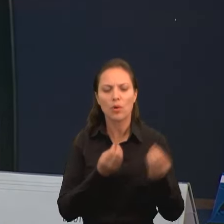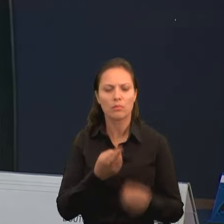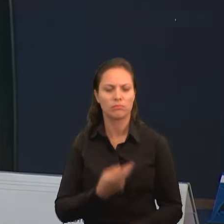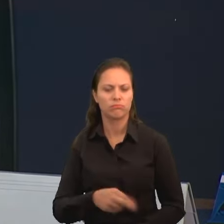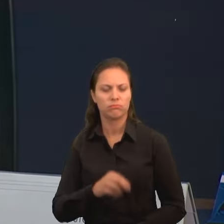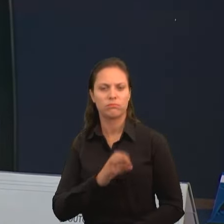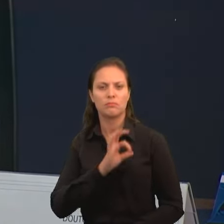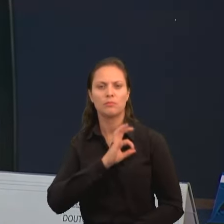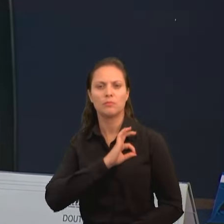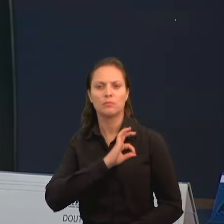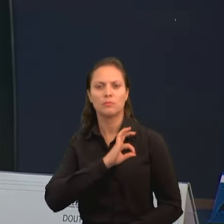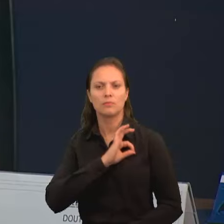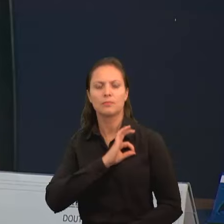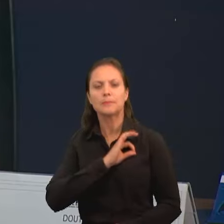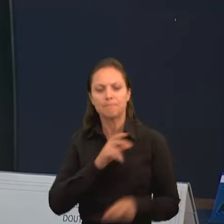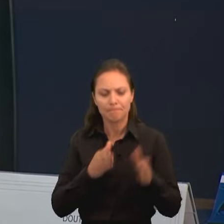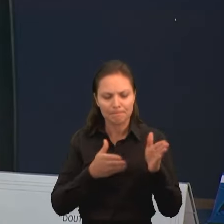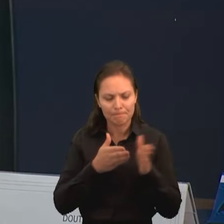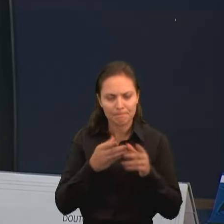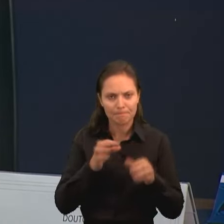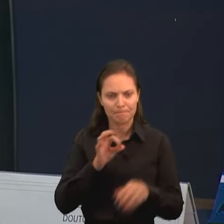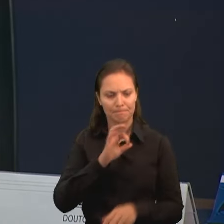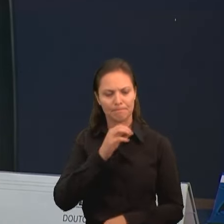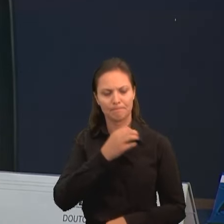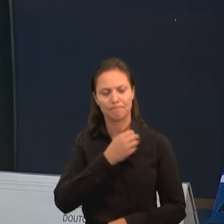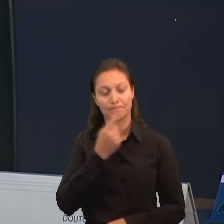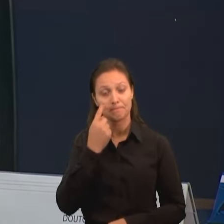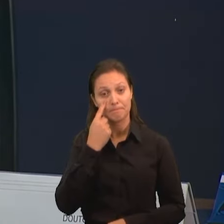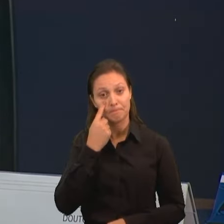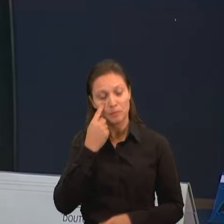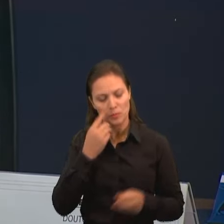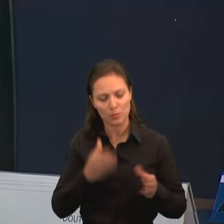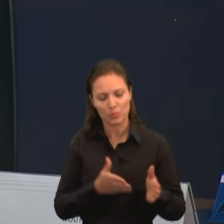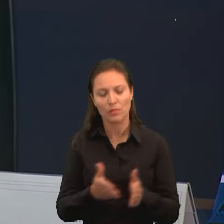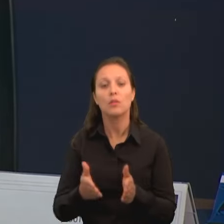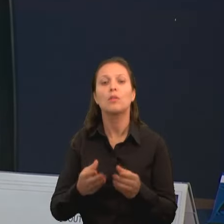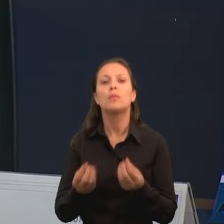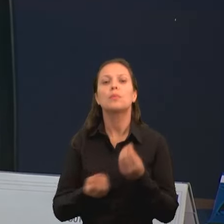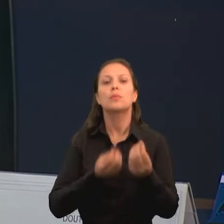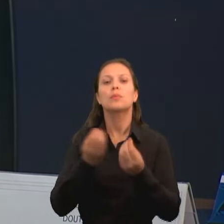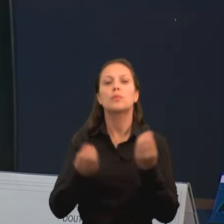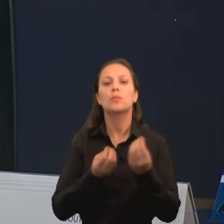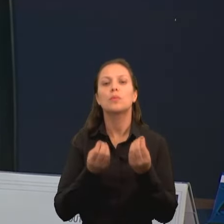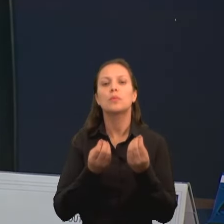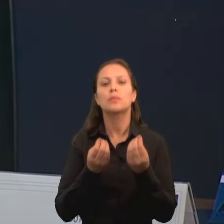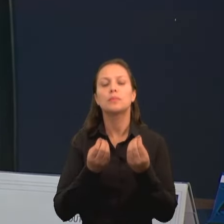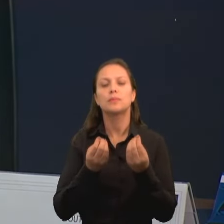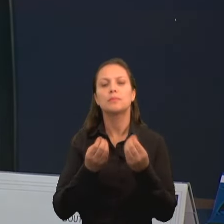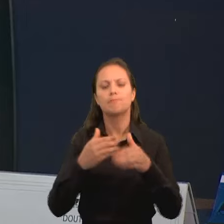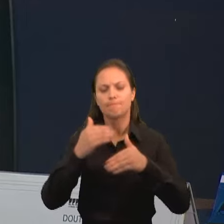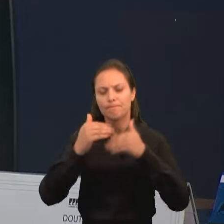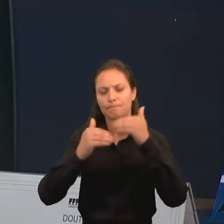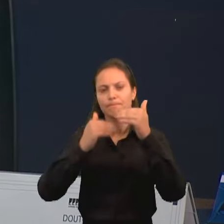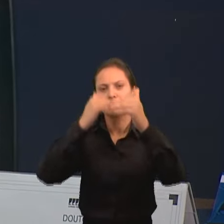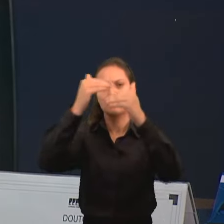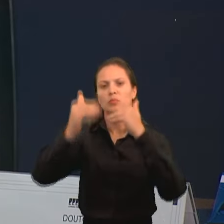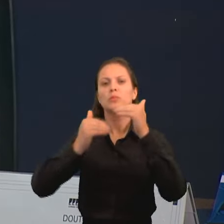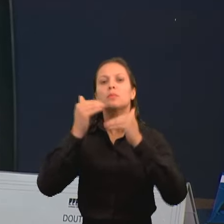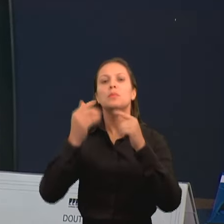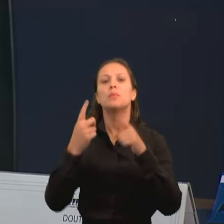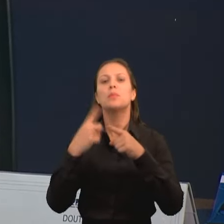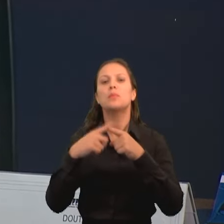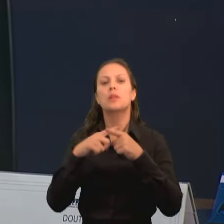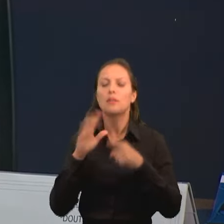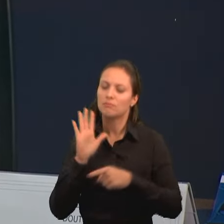de fiscalización. Estos son los aspectos fundamentales para que la neurotecnología se